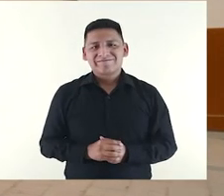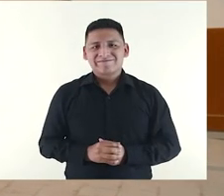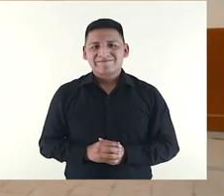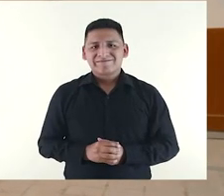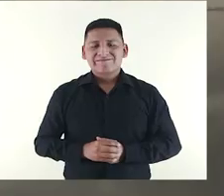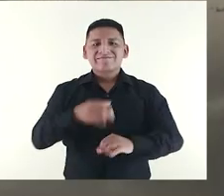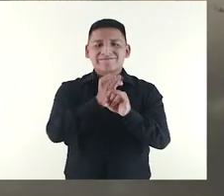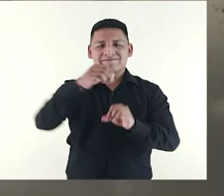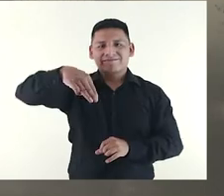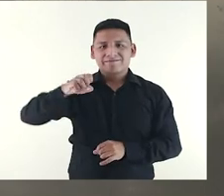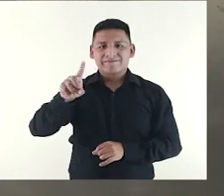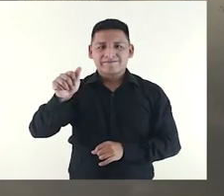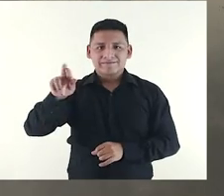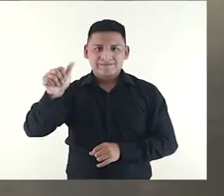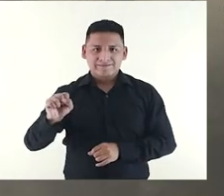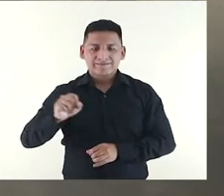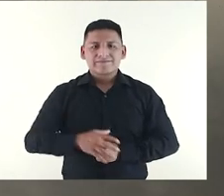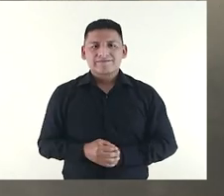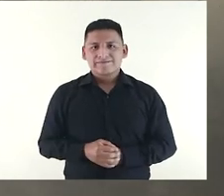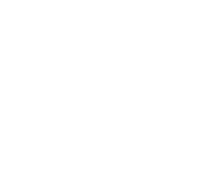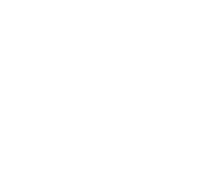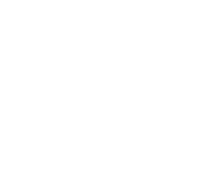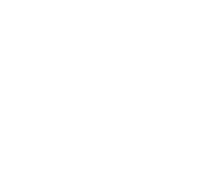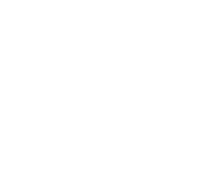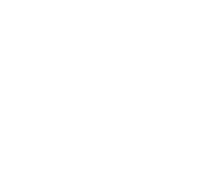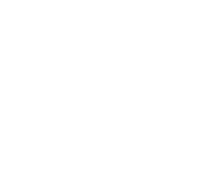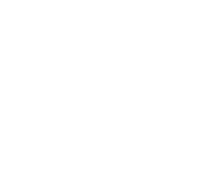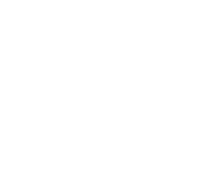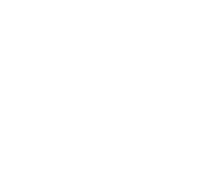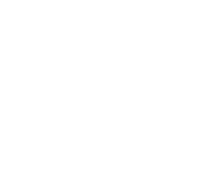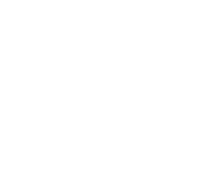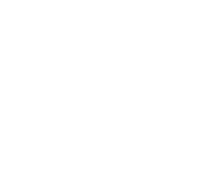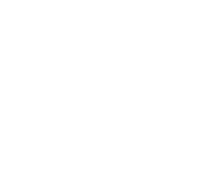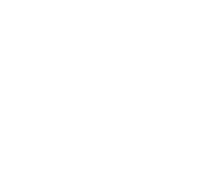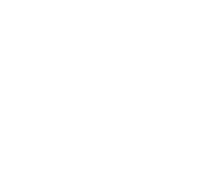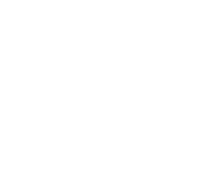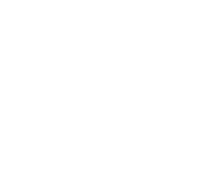patrimonio limeño. Iglesia de Mercedarias. Nuestra Lima del Bicentenario.